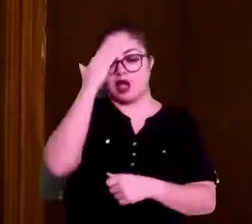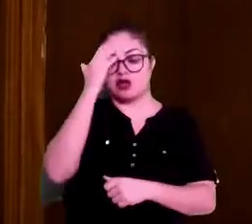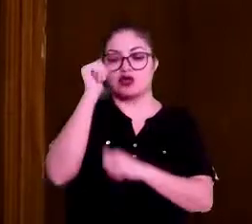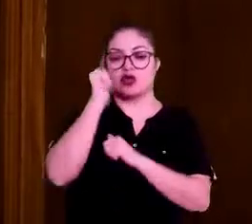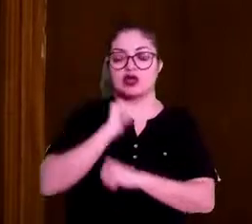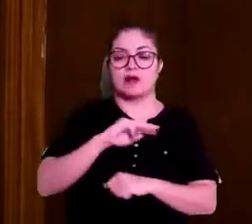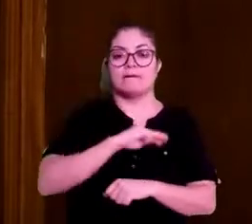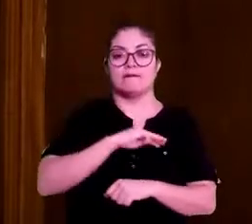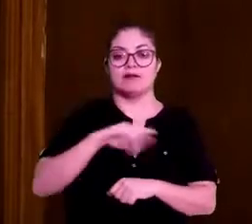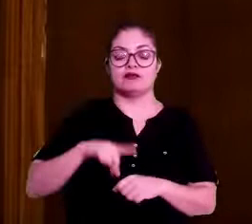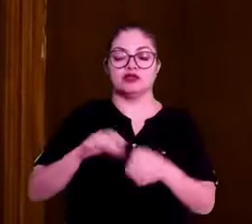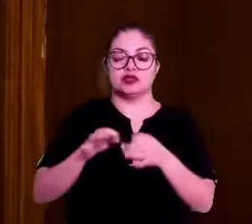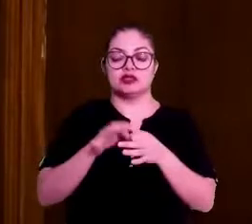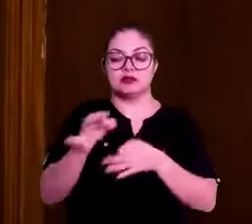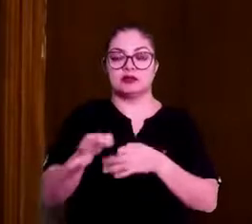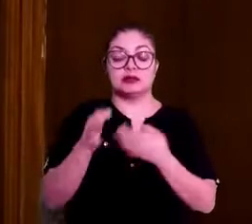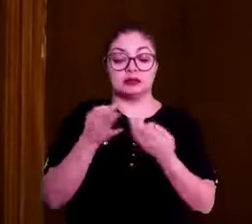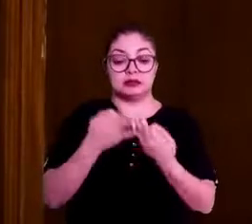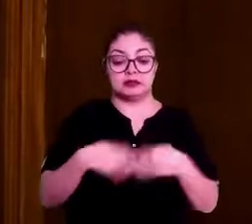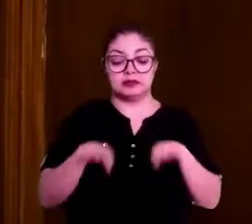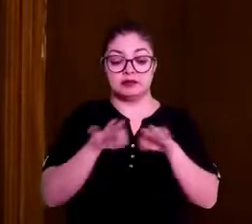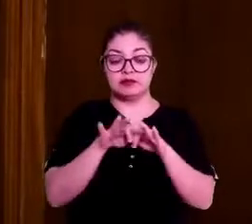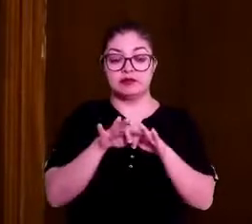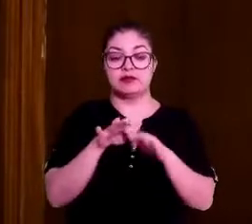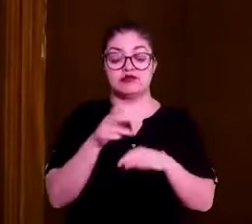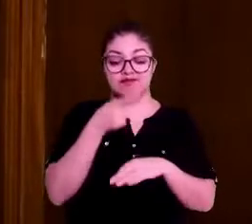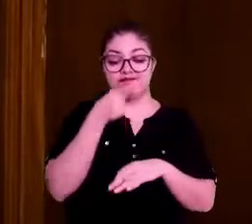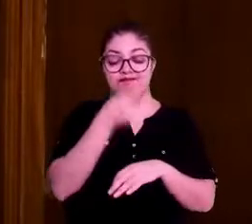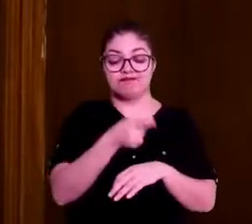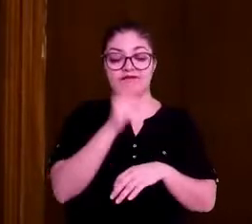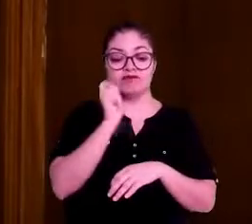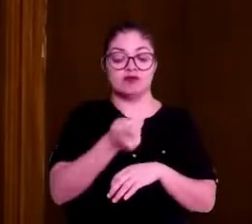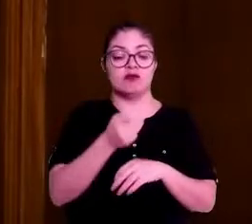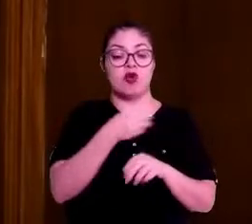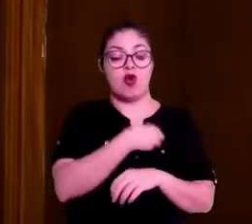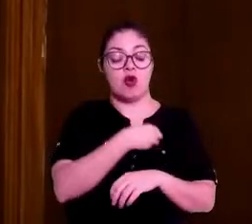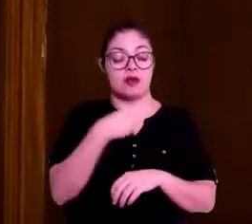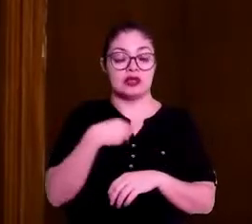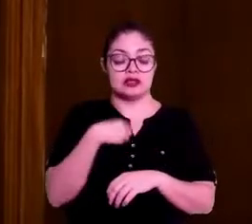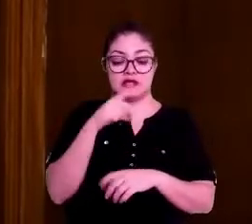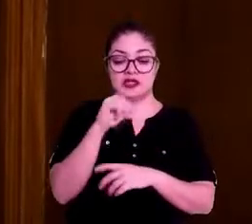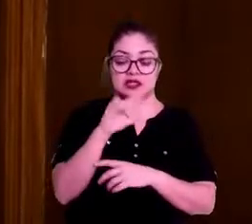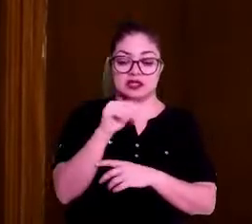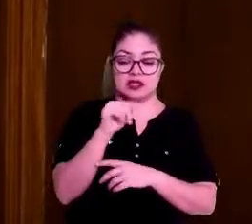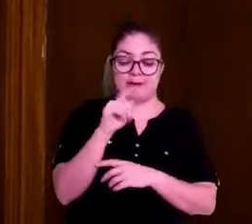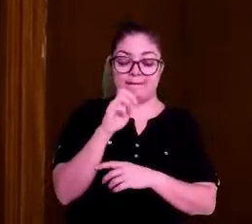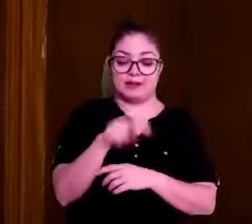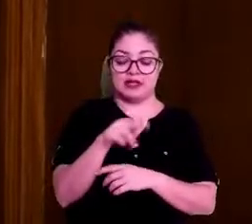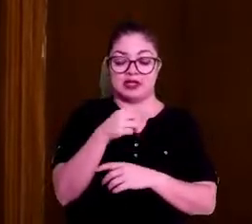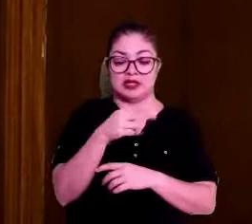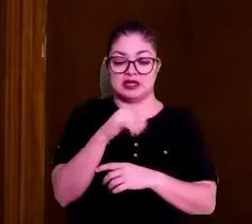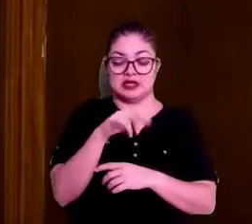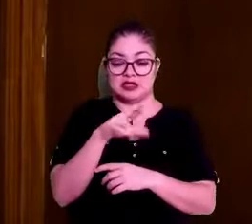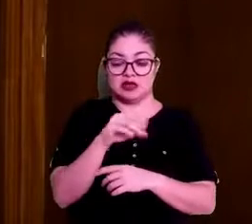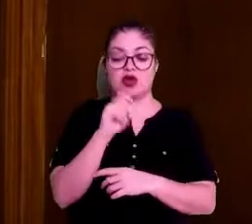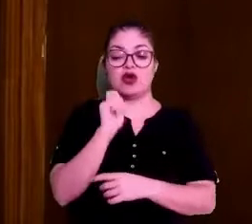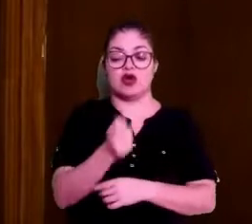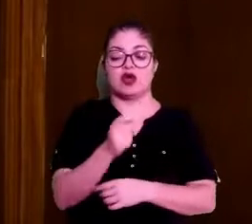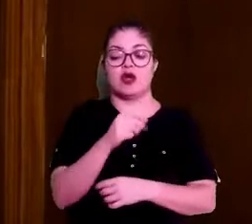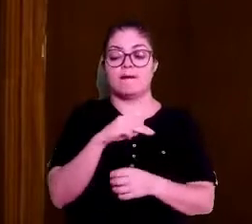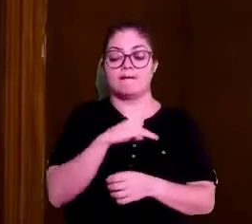municipal. Es importante destacar que las obligaciones del dictamen de giro en el